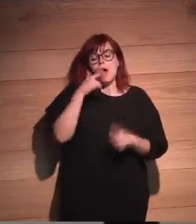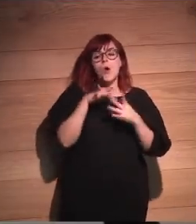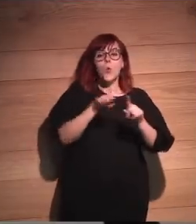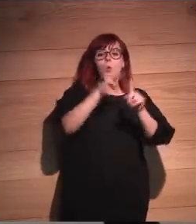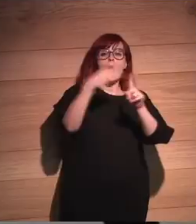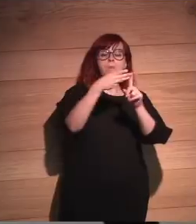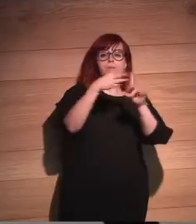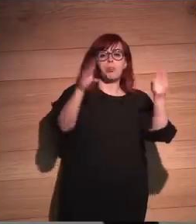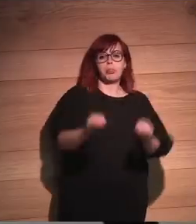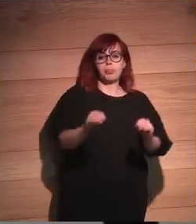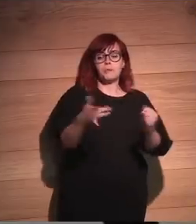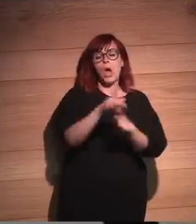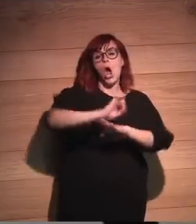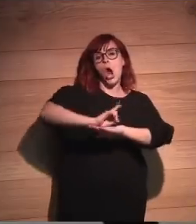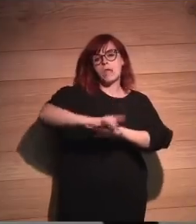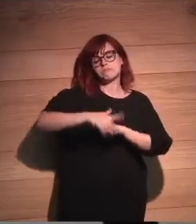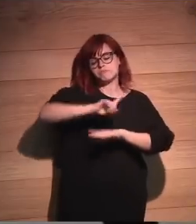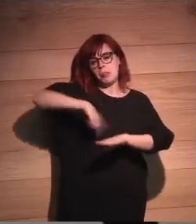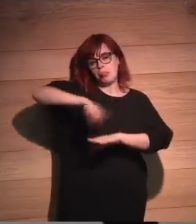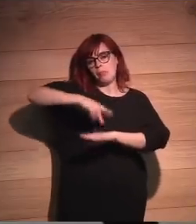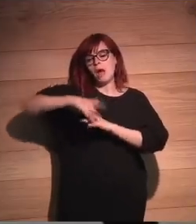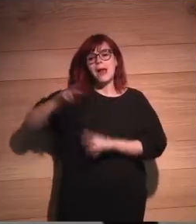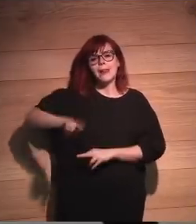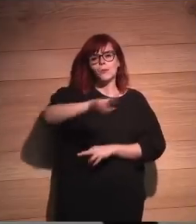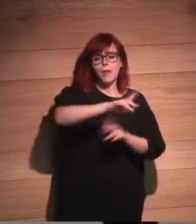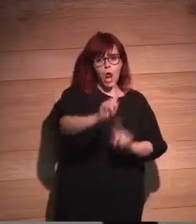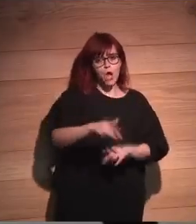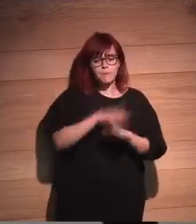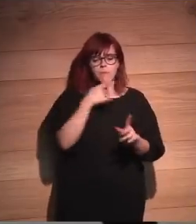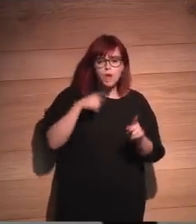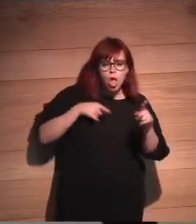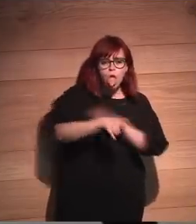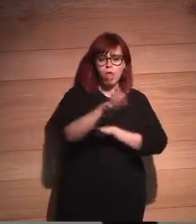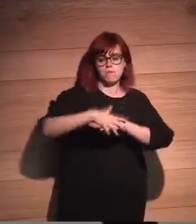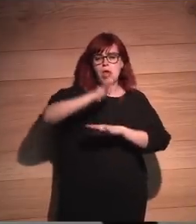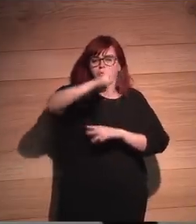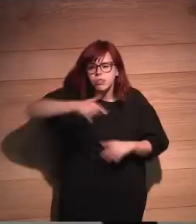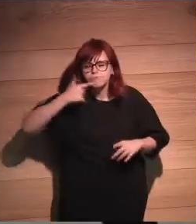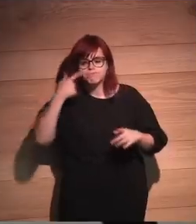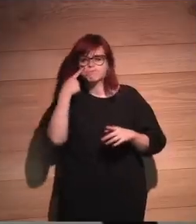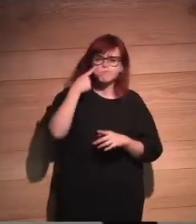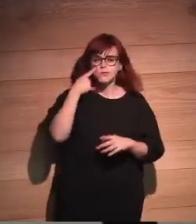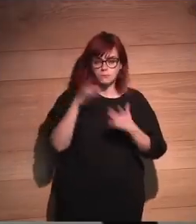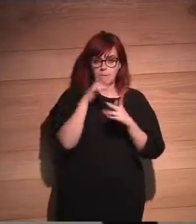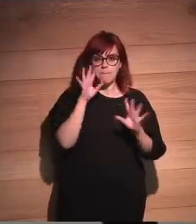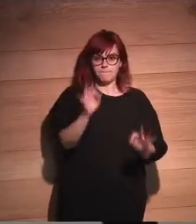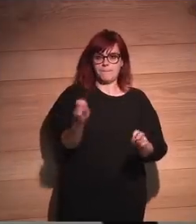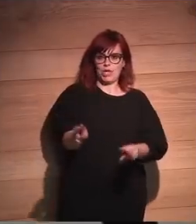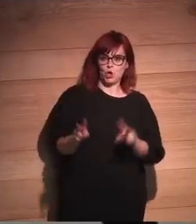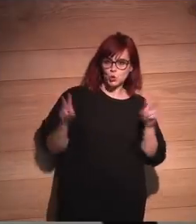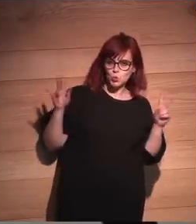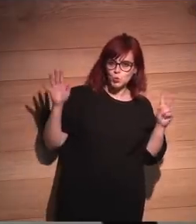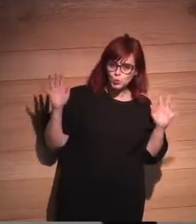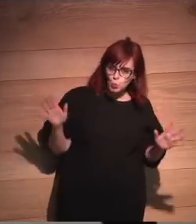la página web, pero al cabo de unas horas la restableces. Fueron intrusiones. En intrusiones cada vez hay más y